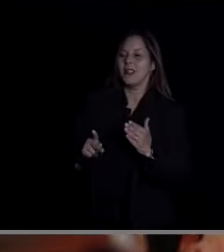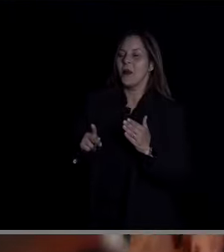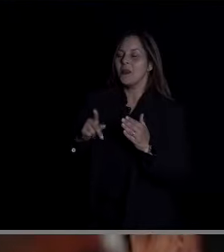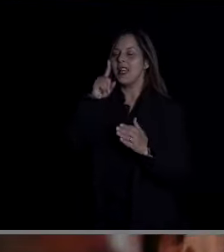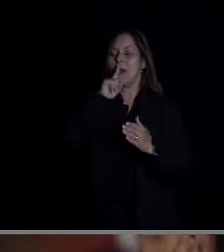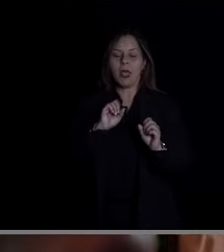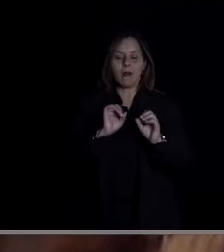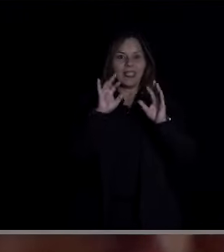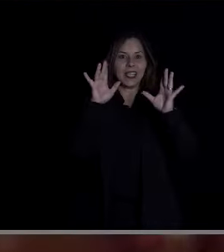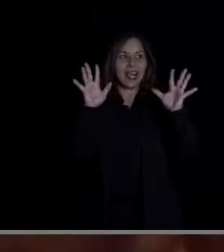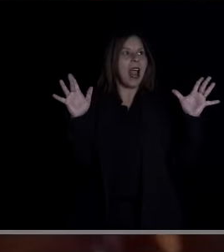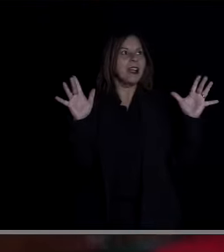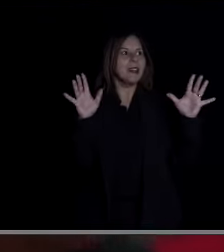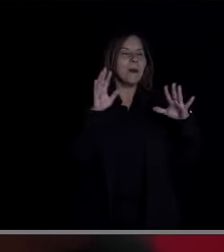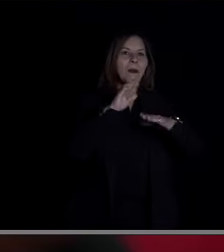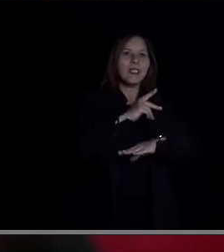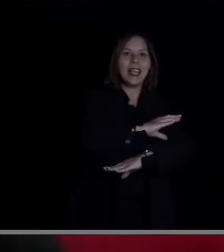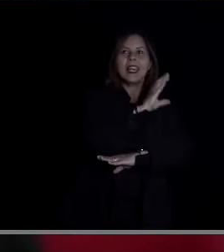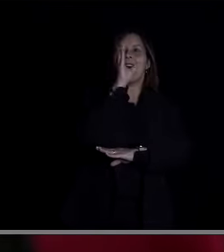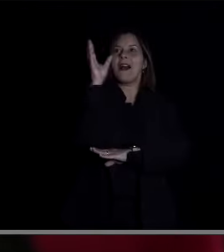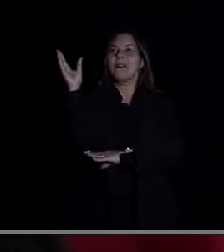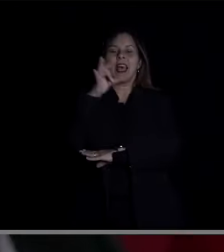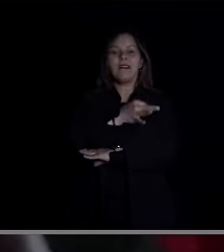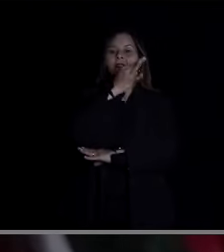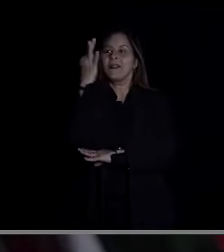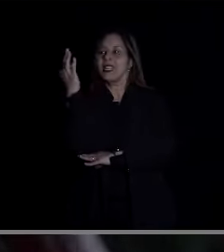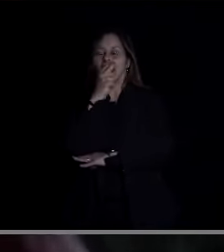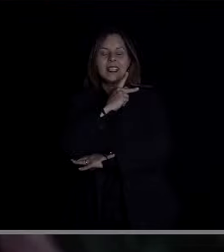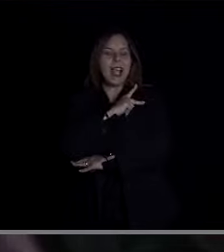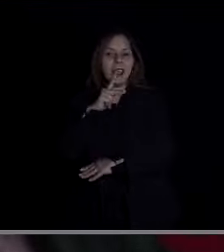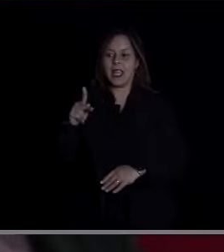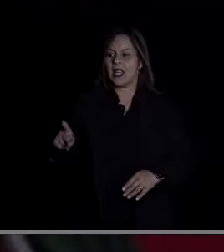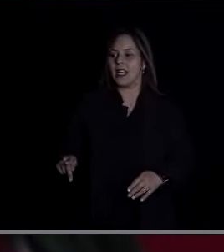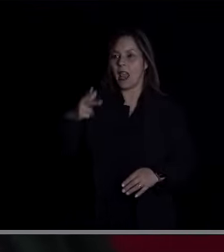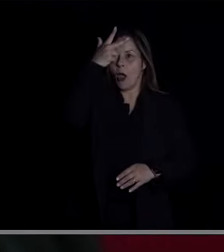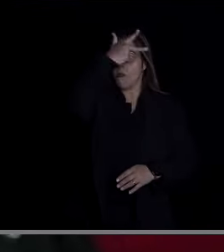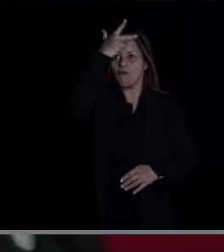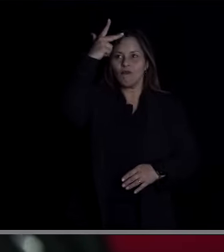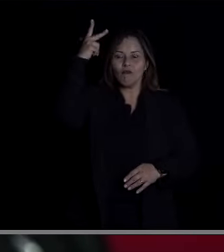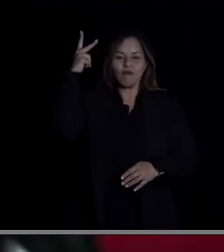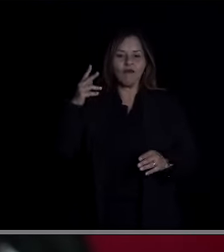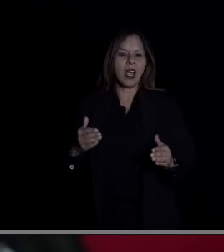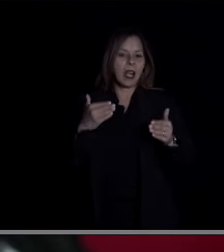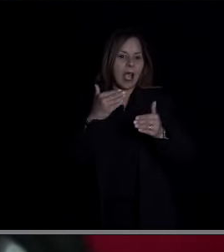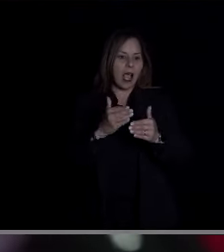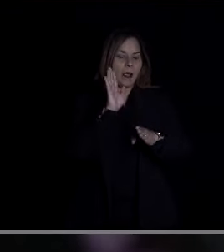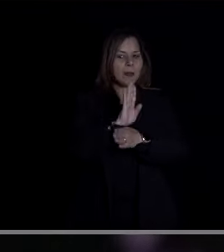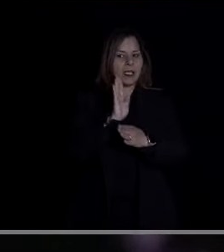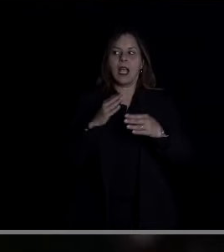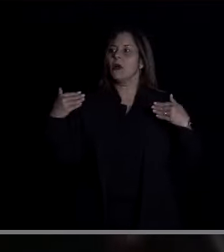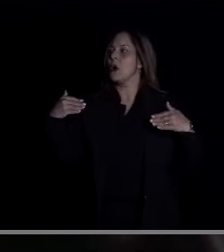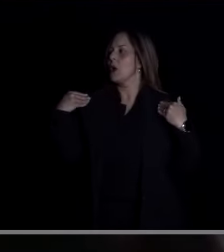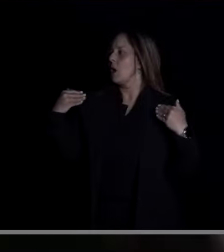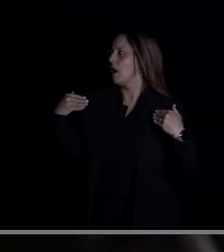Encendido de la Navidad, Fiesta de Reyes, Juventud, Arranque Empresarial Juvenil, Traje